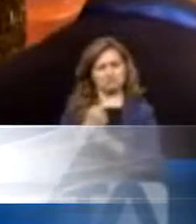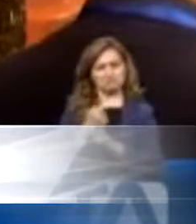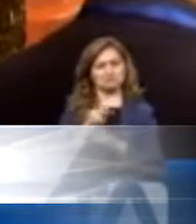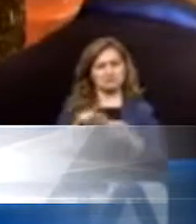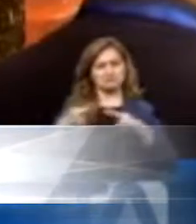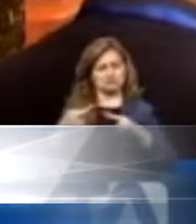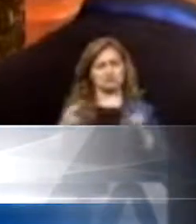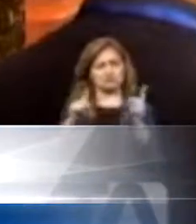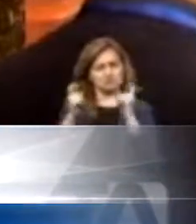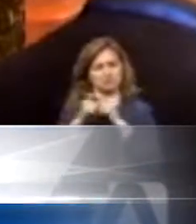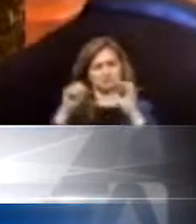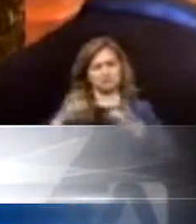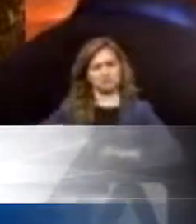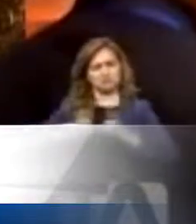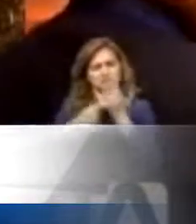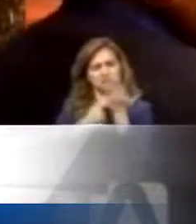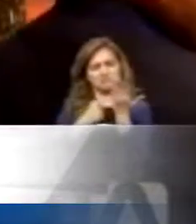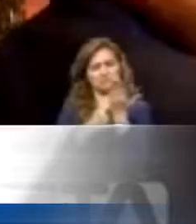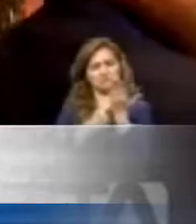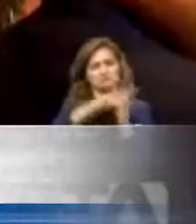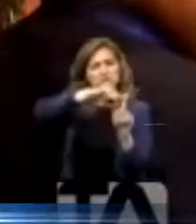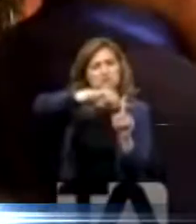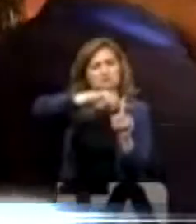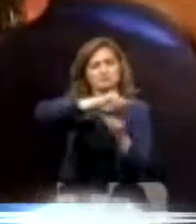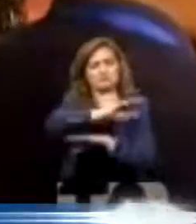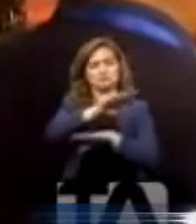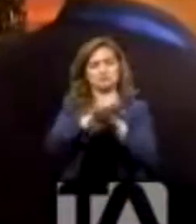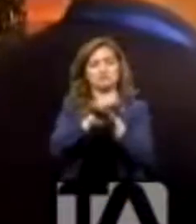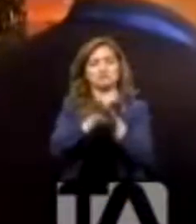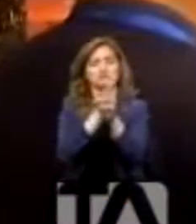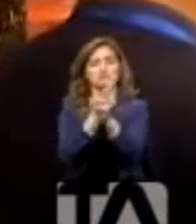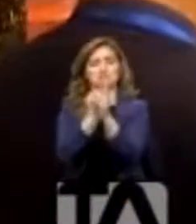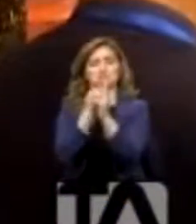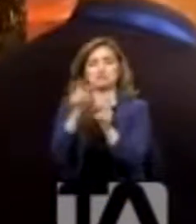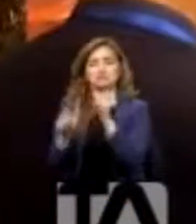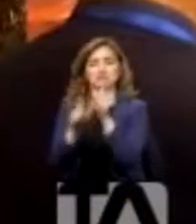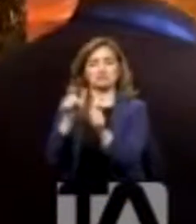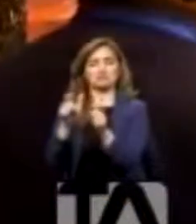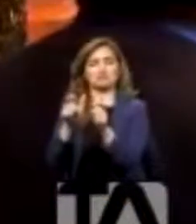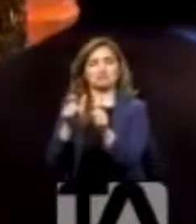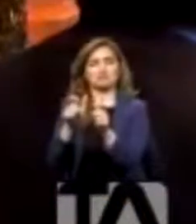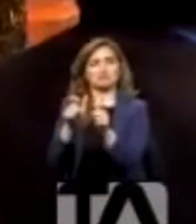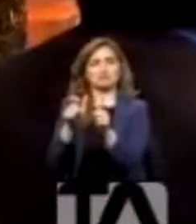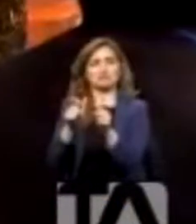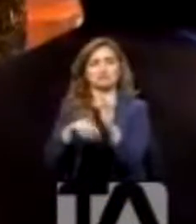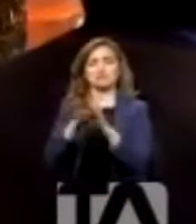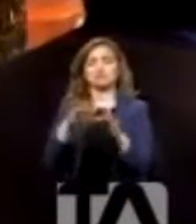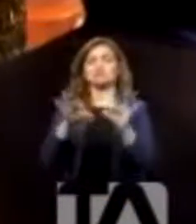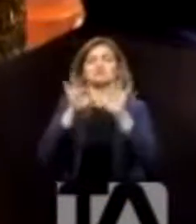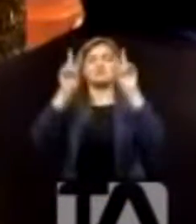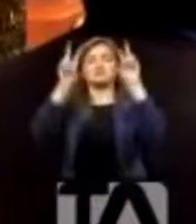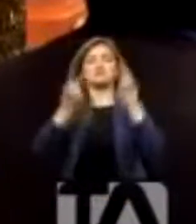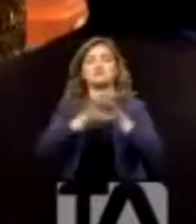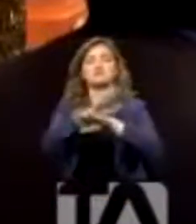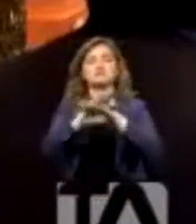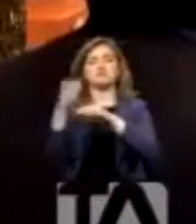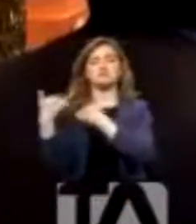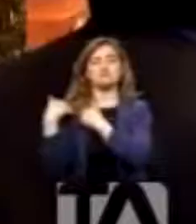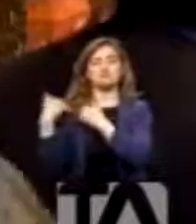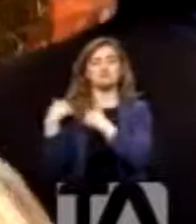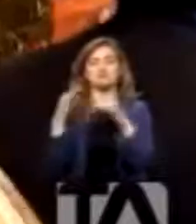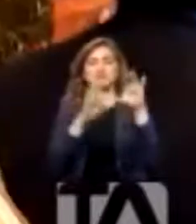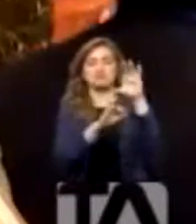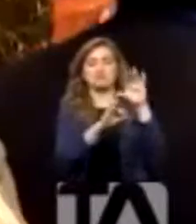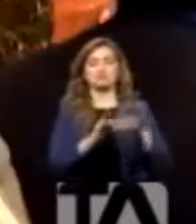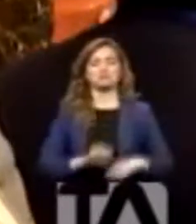podemos también analizar temas positivos, sobre todo por una respuesta a la gente de todo lo que está pasando a nivel coyuntural con las competencias del Consejo de Participación